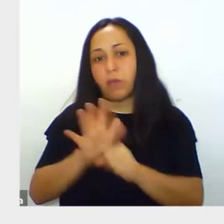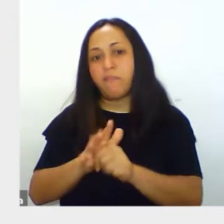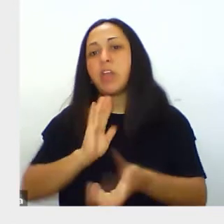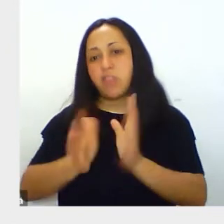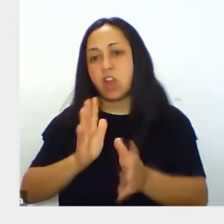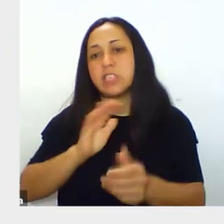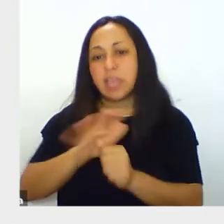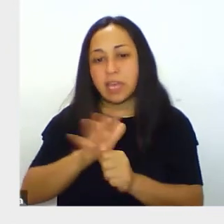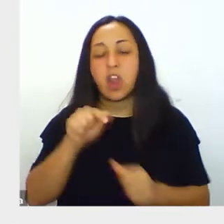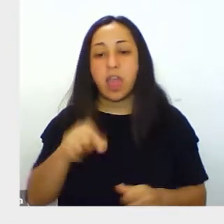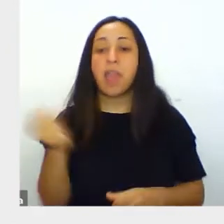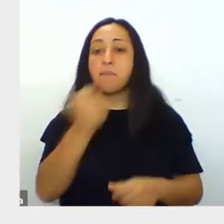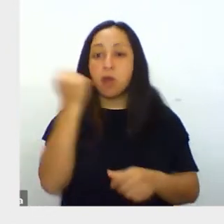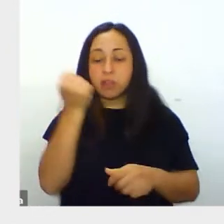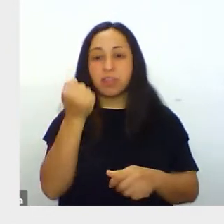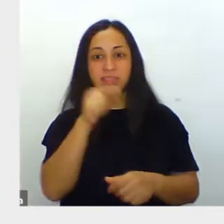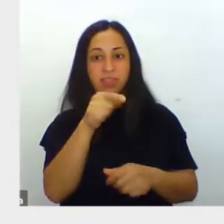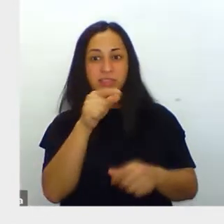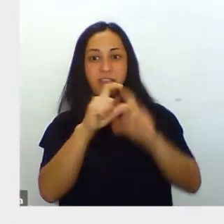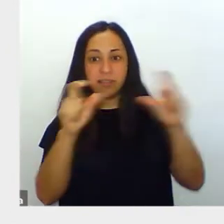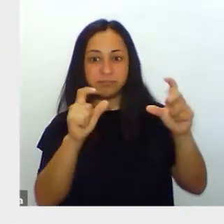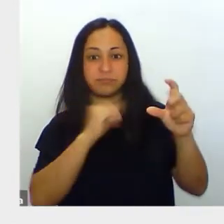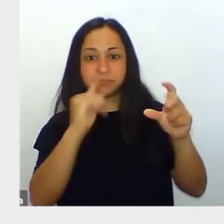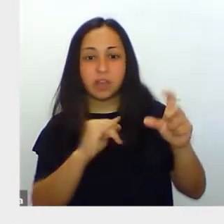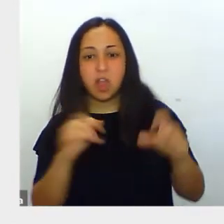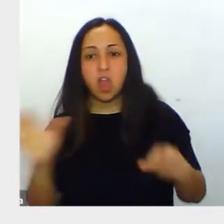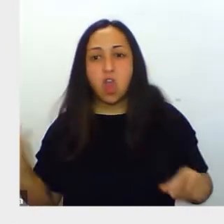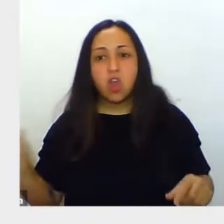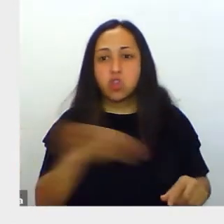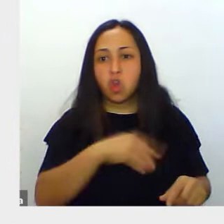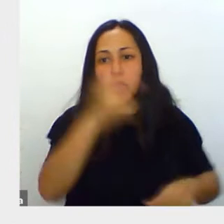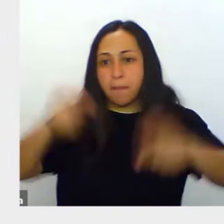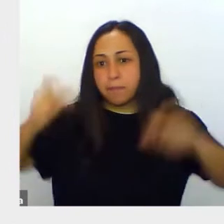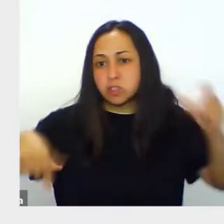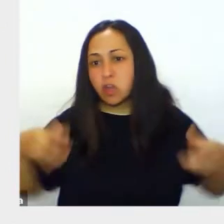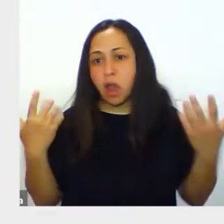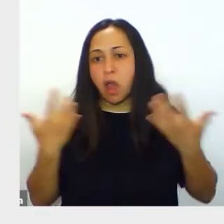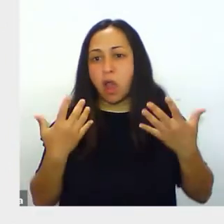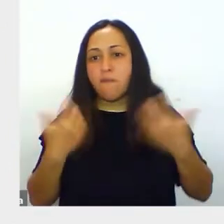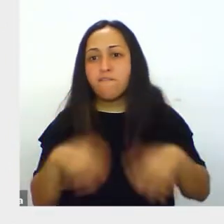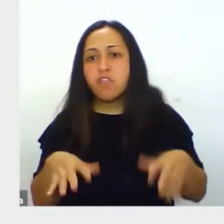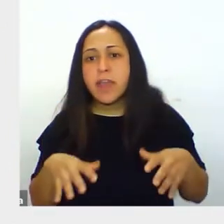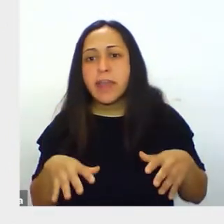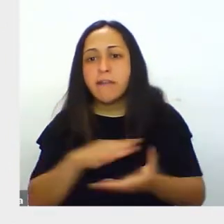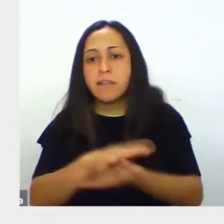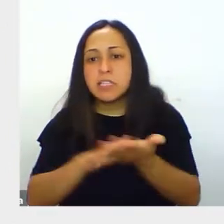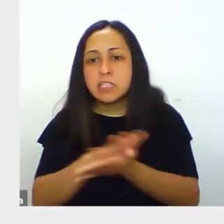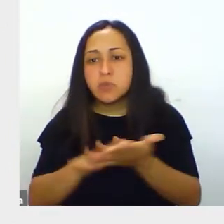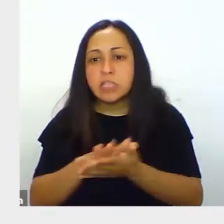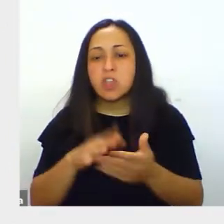acá notar que todas las personas somos vulnerables a sufrir situaciones de violencia en el espacio en